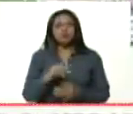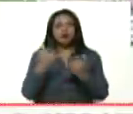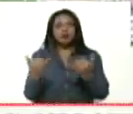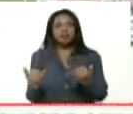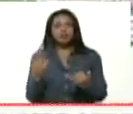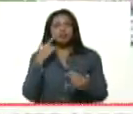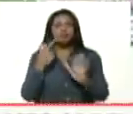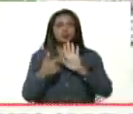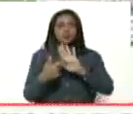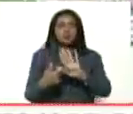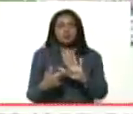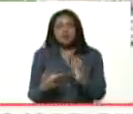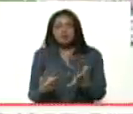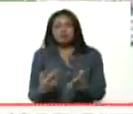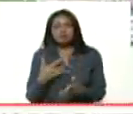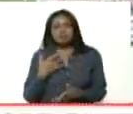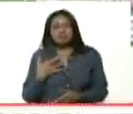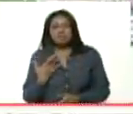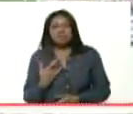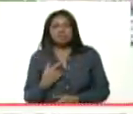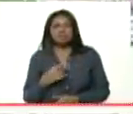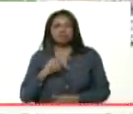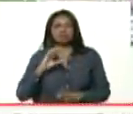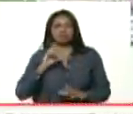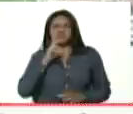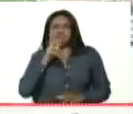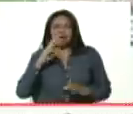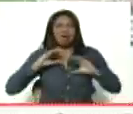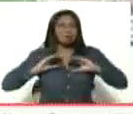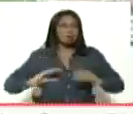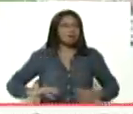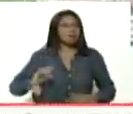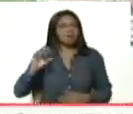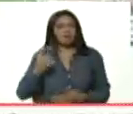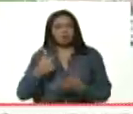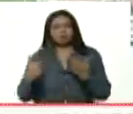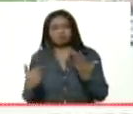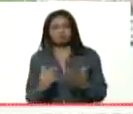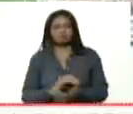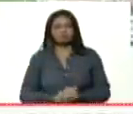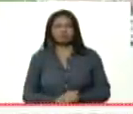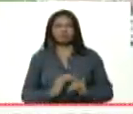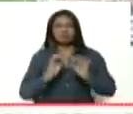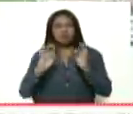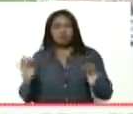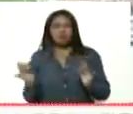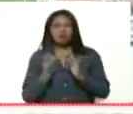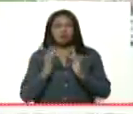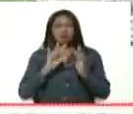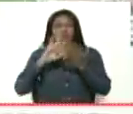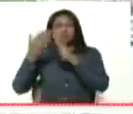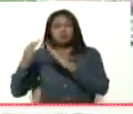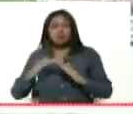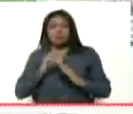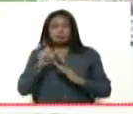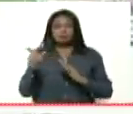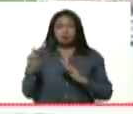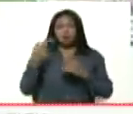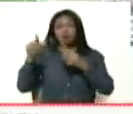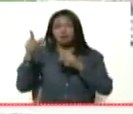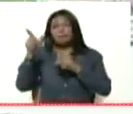presenta síntomas de malestar general. Es igualmente un caso de transmisión